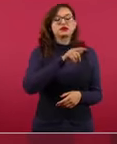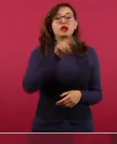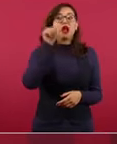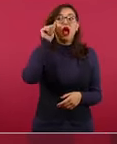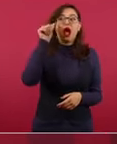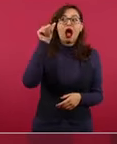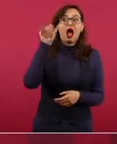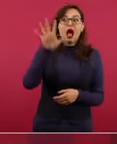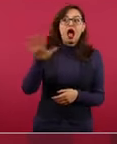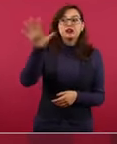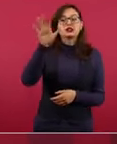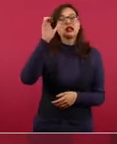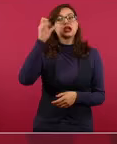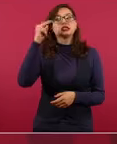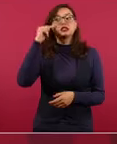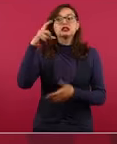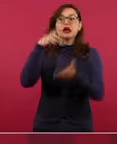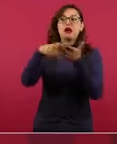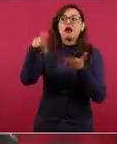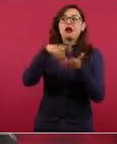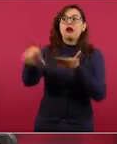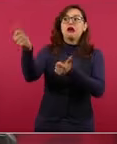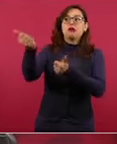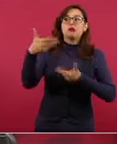asia en china